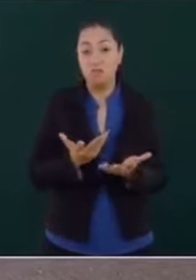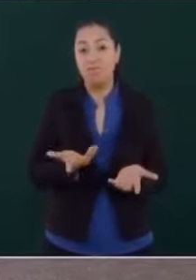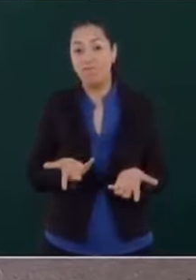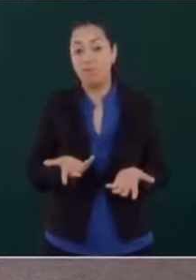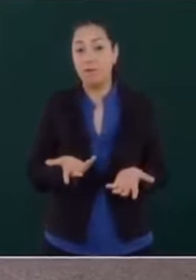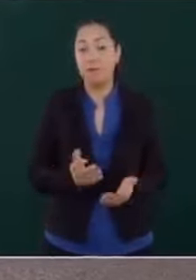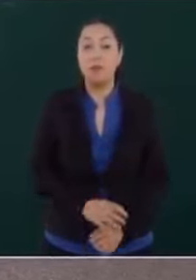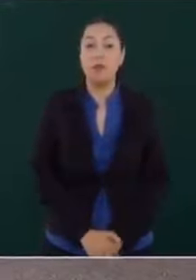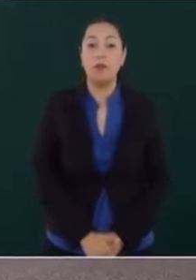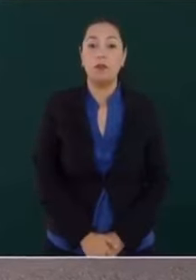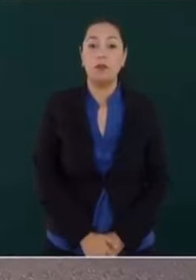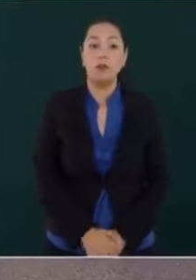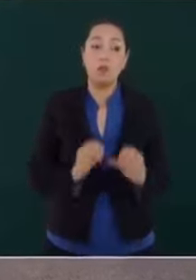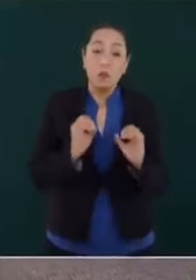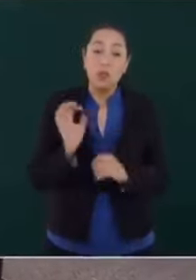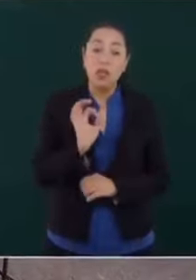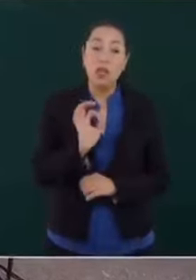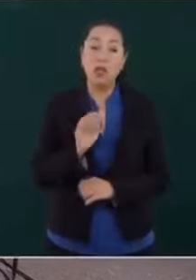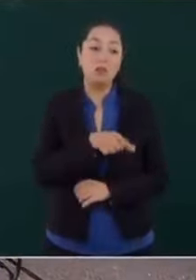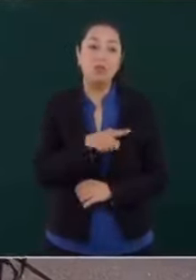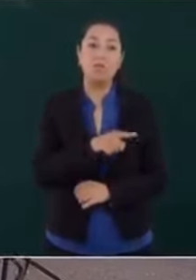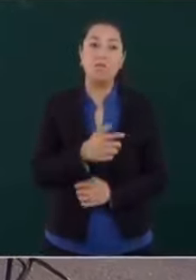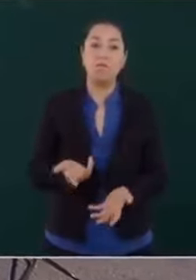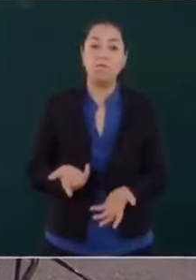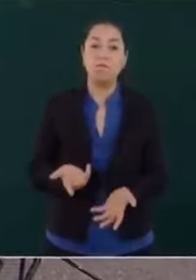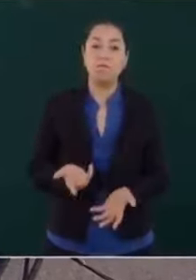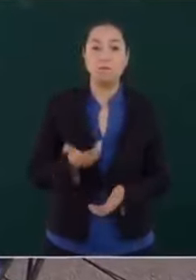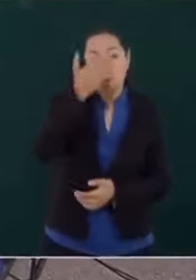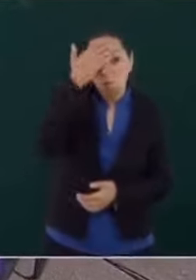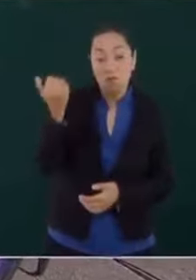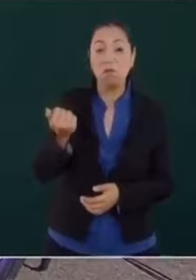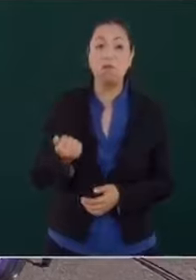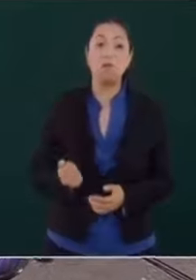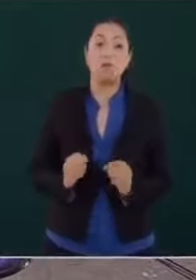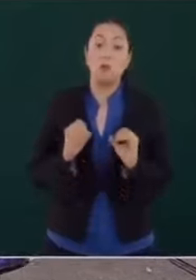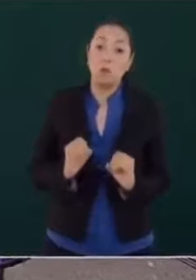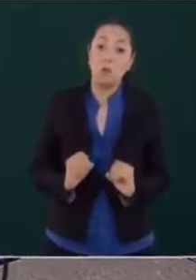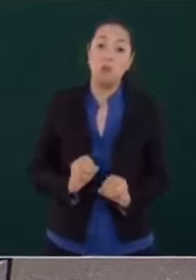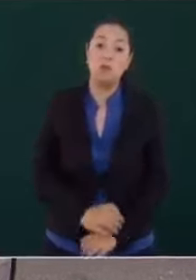o no saben, o